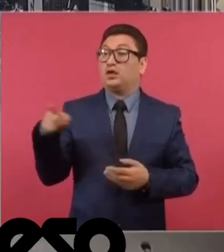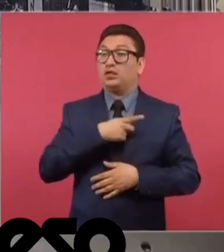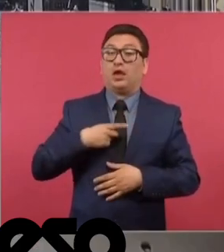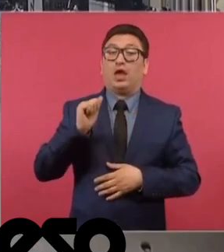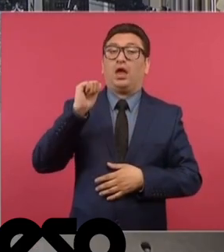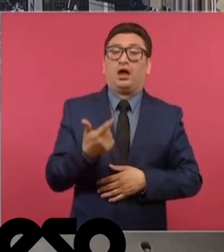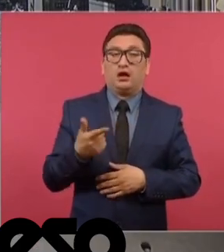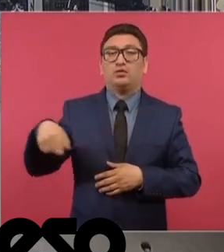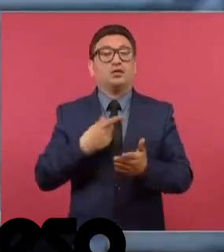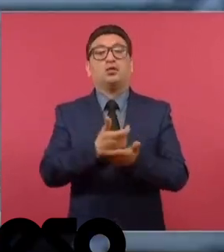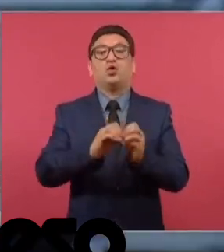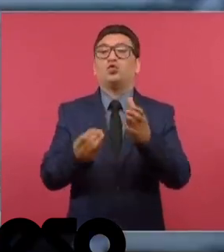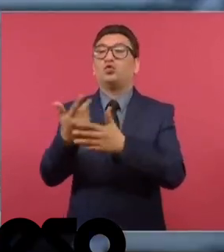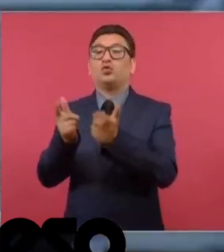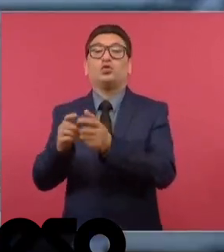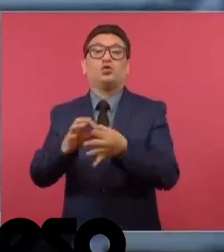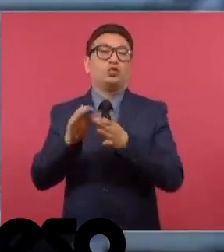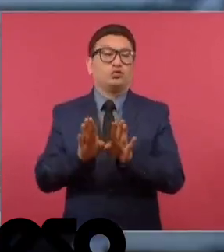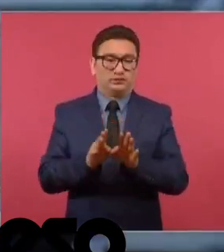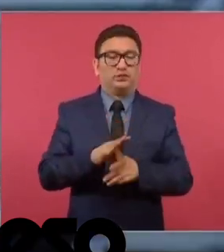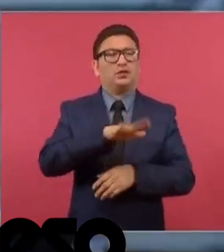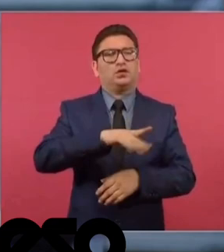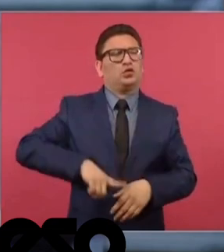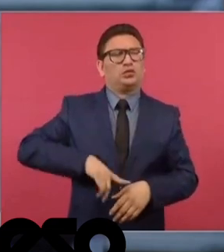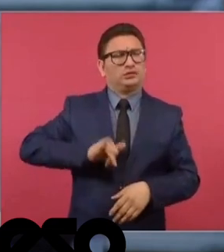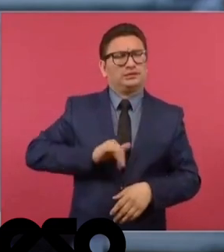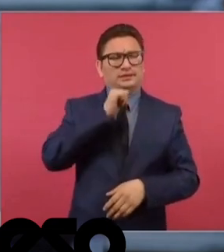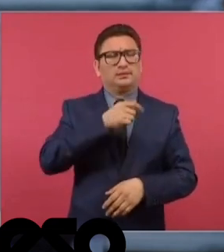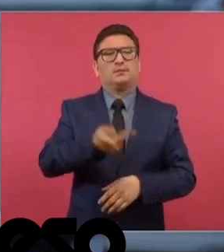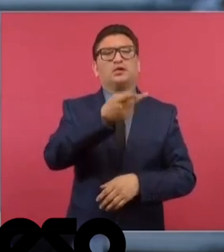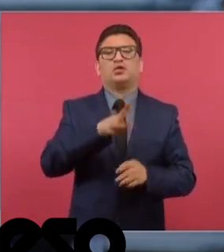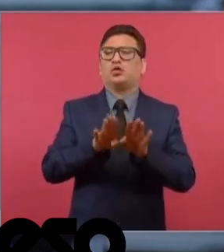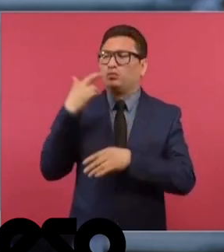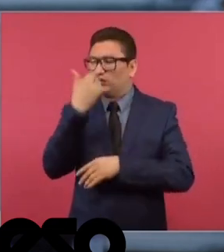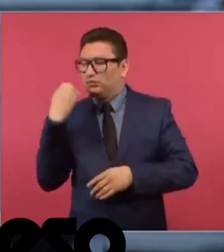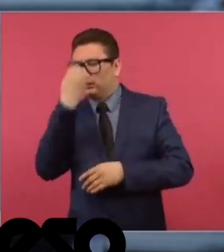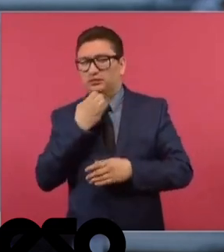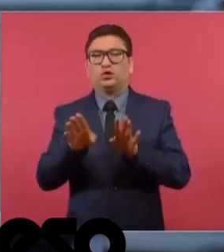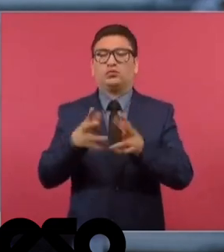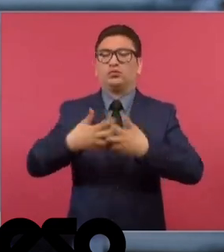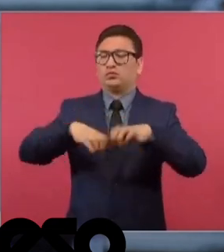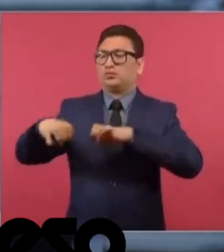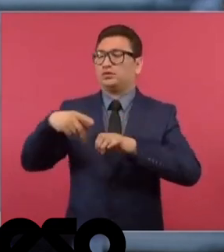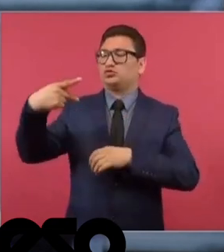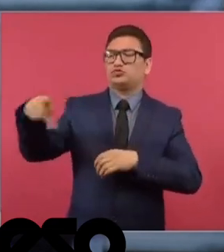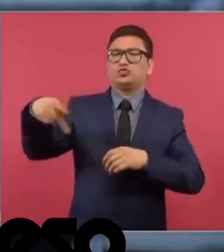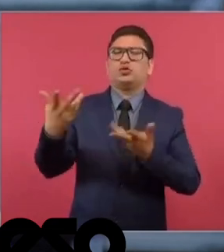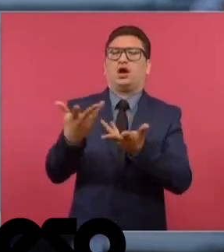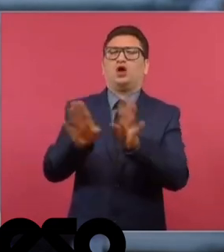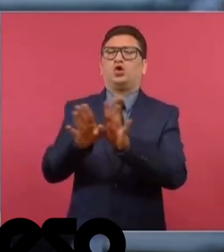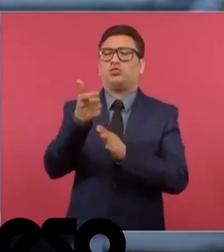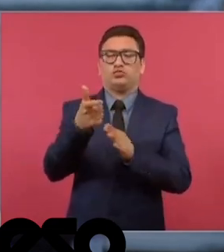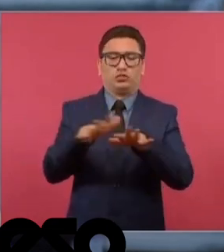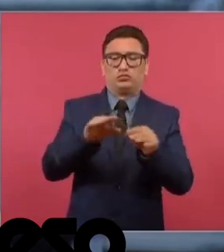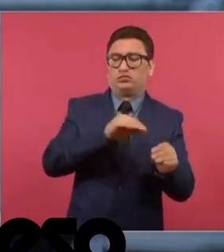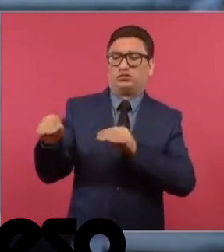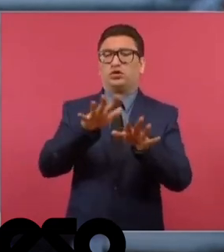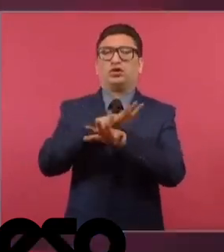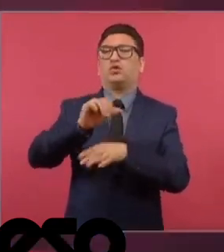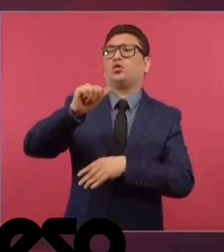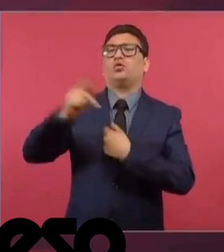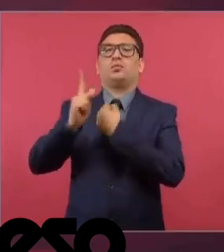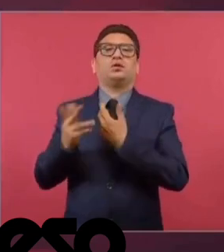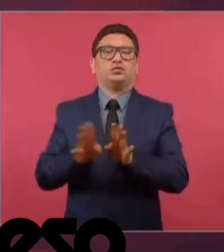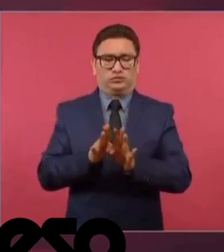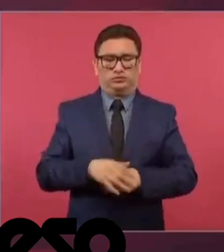adeudos que no hayan liquidado. Y también, si no es de interés del gobierno, revisar cómo están el entramado de empresas que tiene ese empresario para ver cómo ha movido el dinero de aquí y fuera en paraísos fiscales. Se